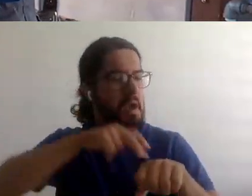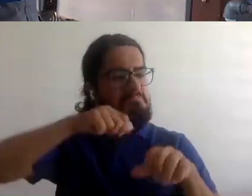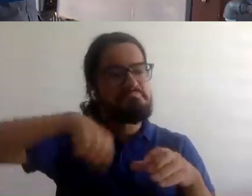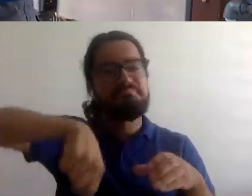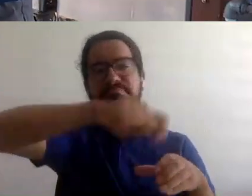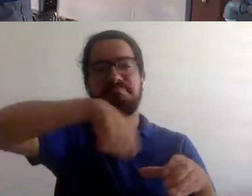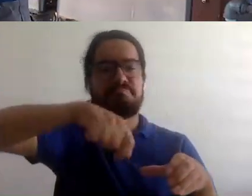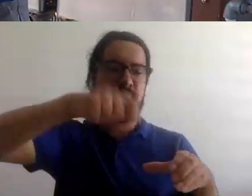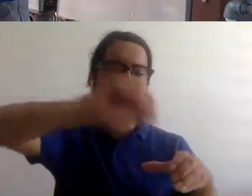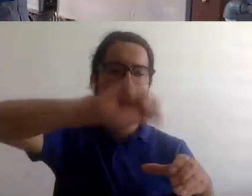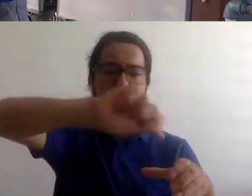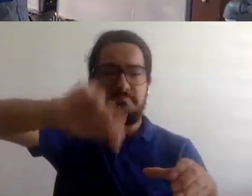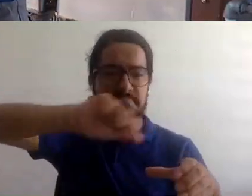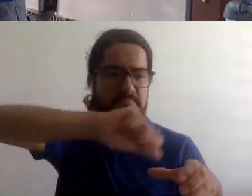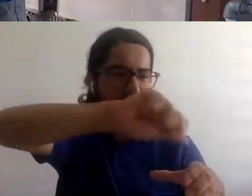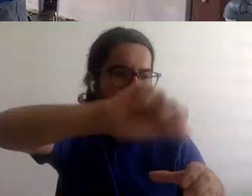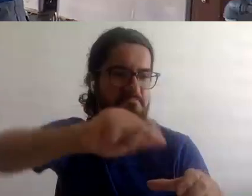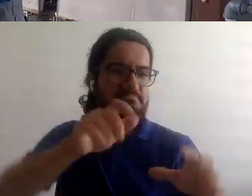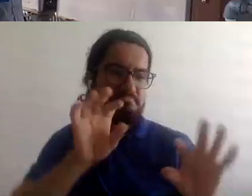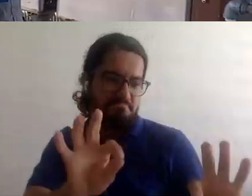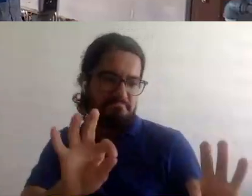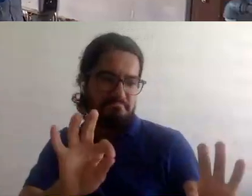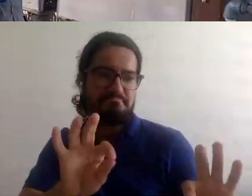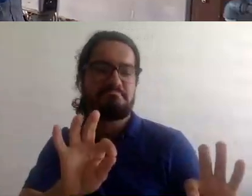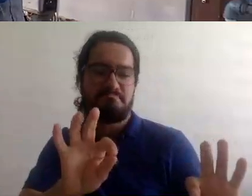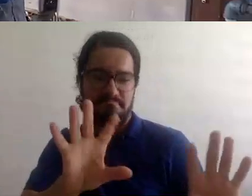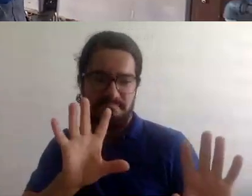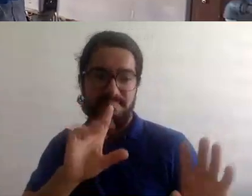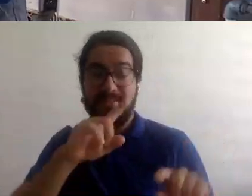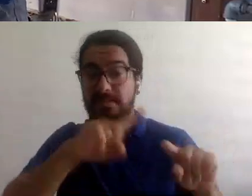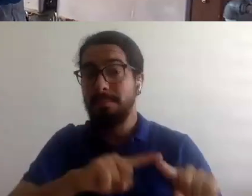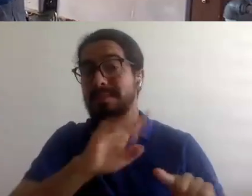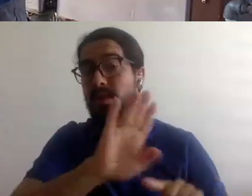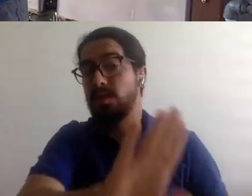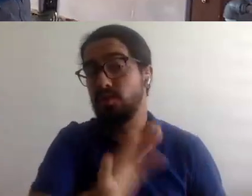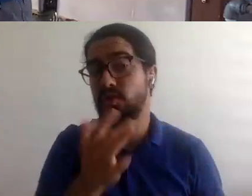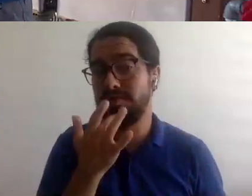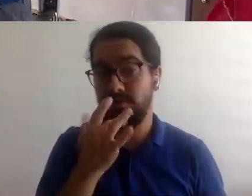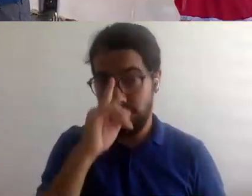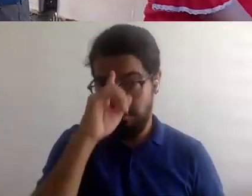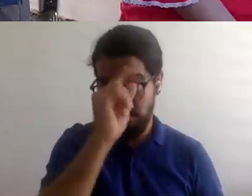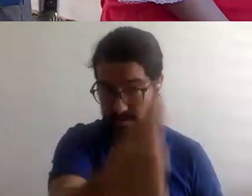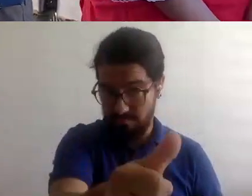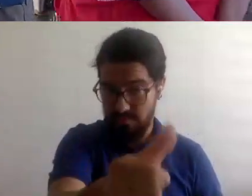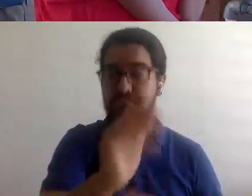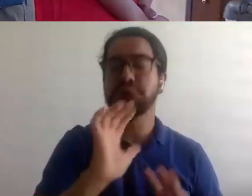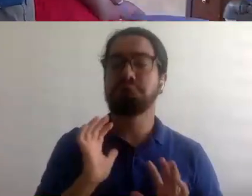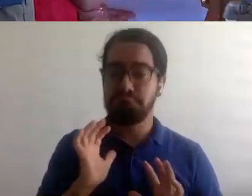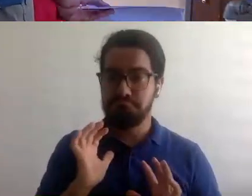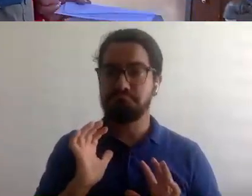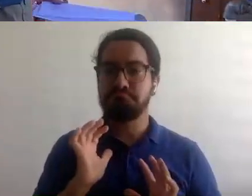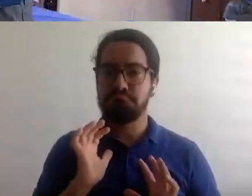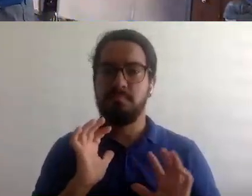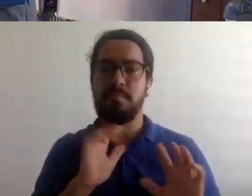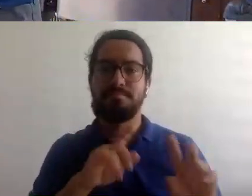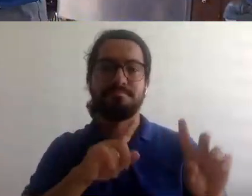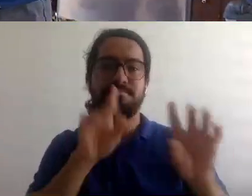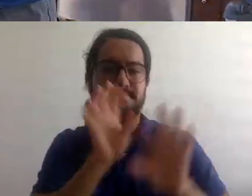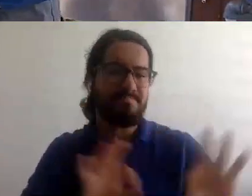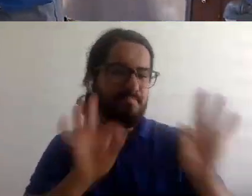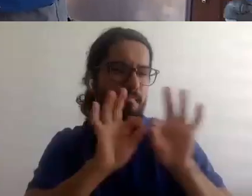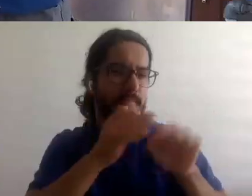Se le pone sus especies al gusto, frijol negro, salsita de tomate, cebollita guisada.